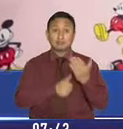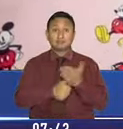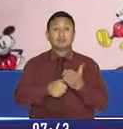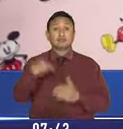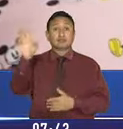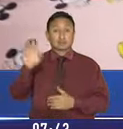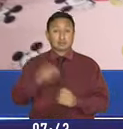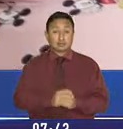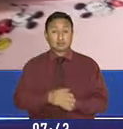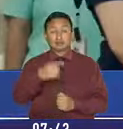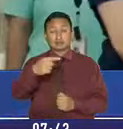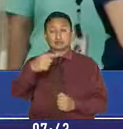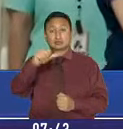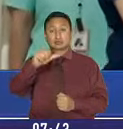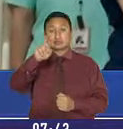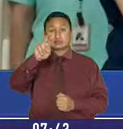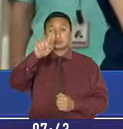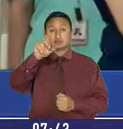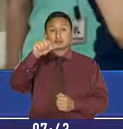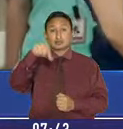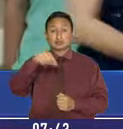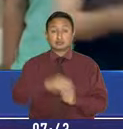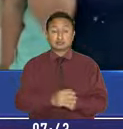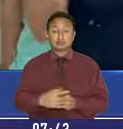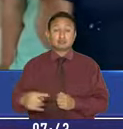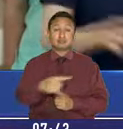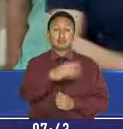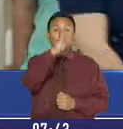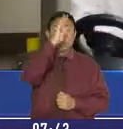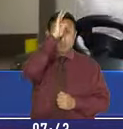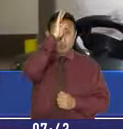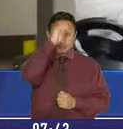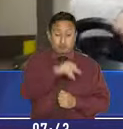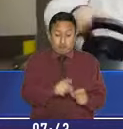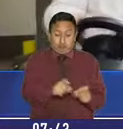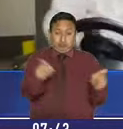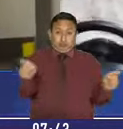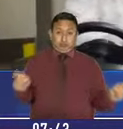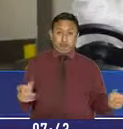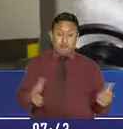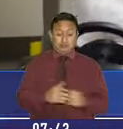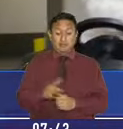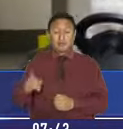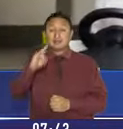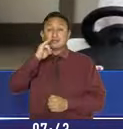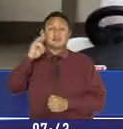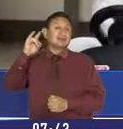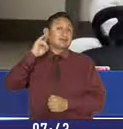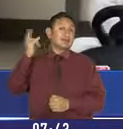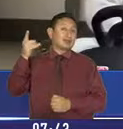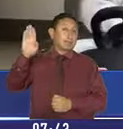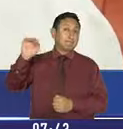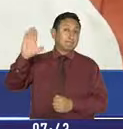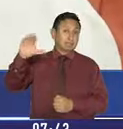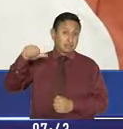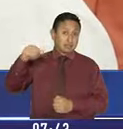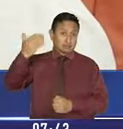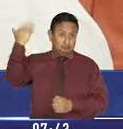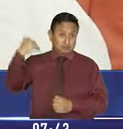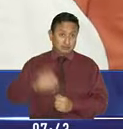hospitales gineco-obstétrico Isidro Ayora y pediátrico Baca Ortiz el pasado fin de semana. En su visita, la titular de la cartera de